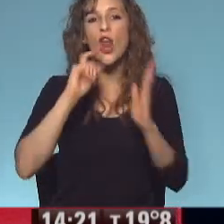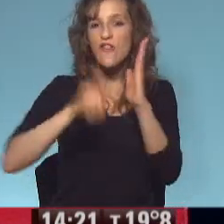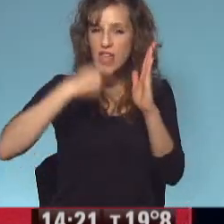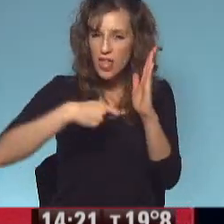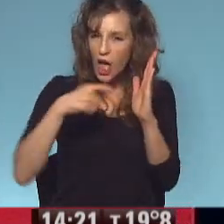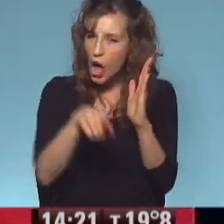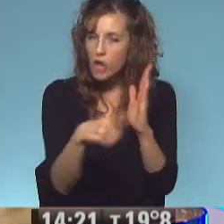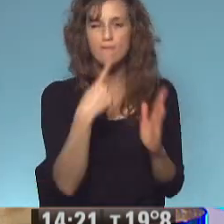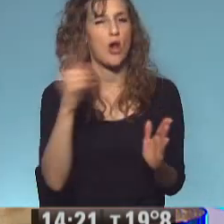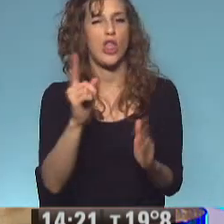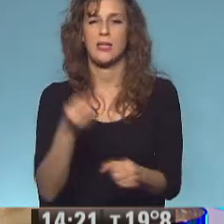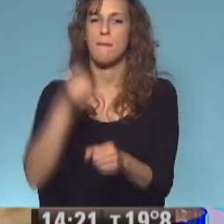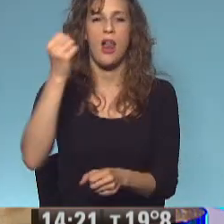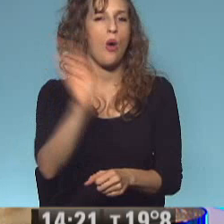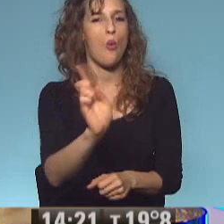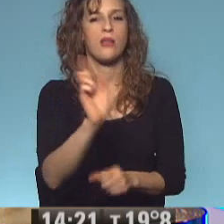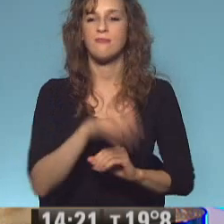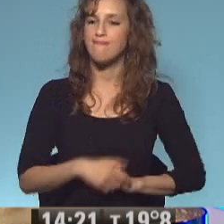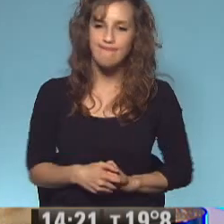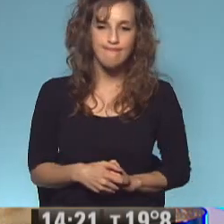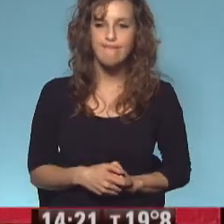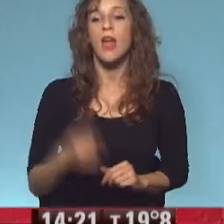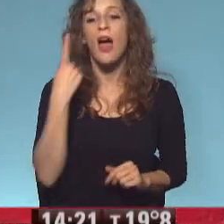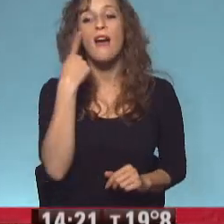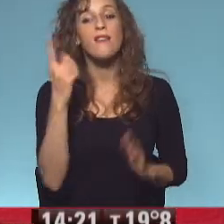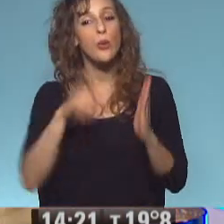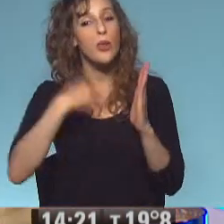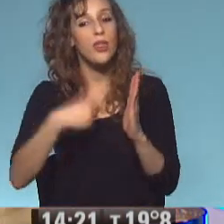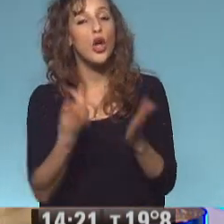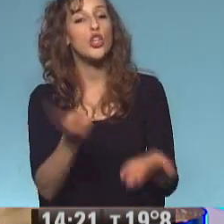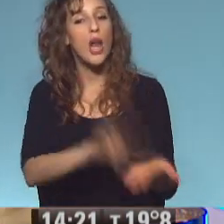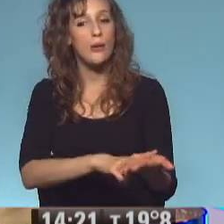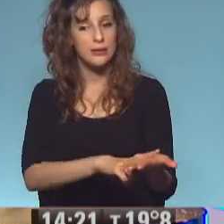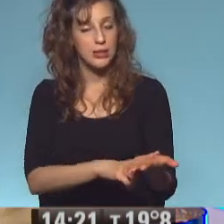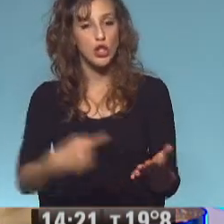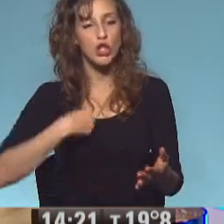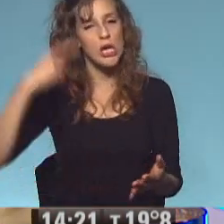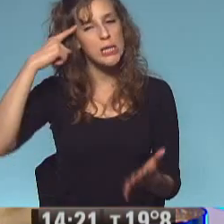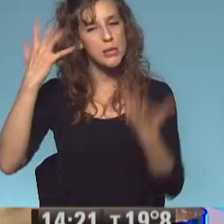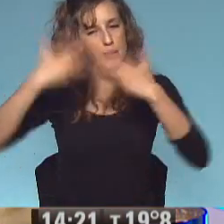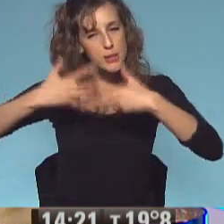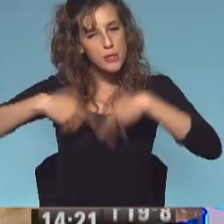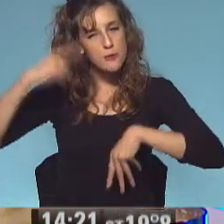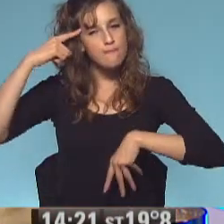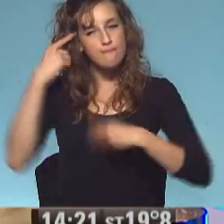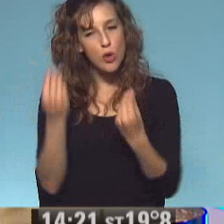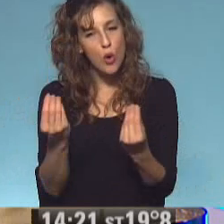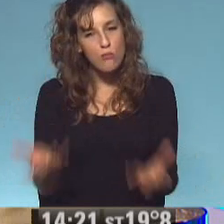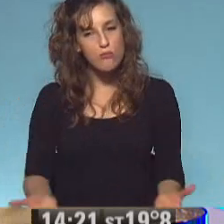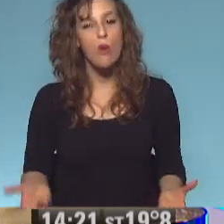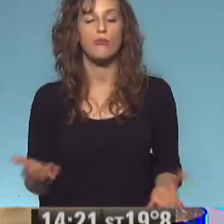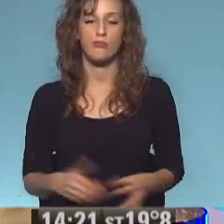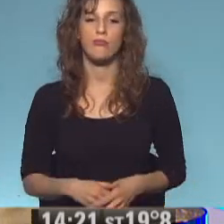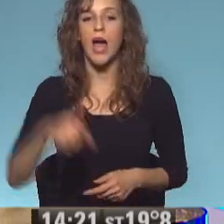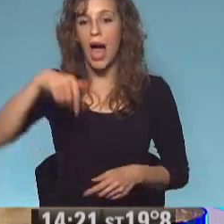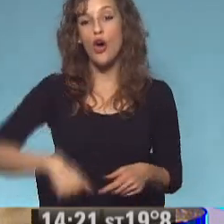video. Charquito. Lo miramos de nuevo. Es que yo estaba muy compenetrado en pensar que era Genoveva. Por eso no presté tanta